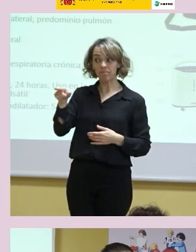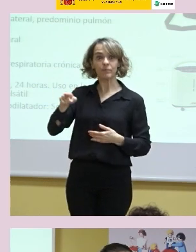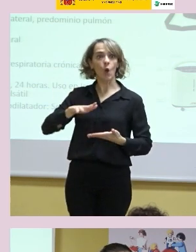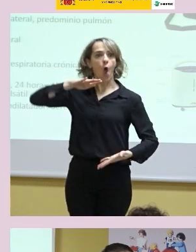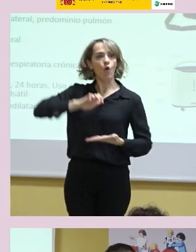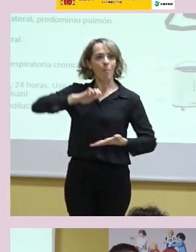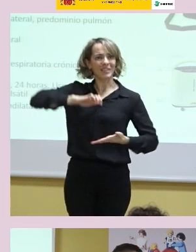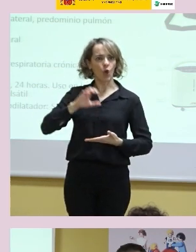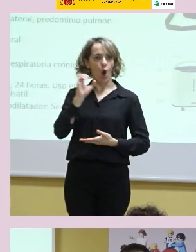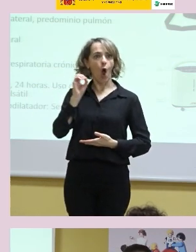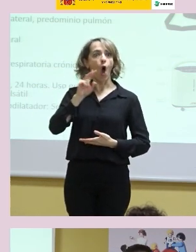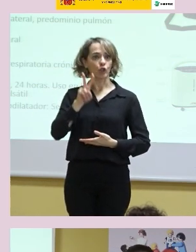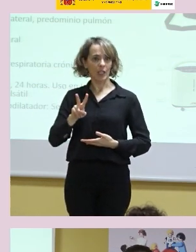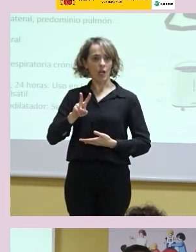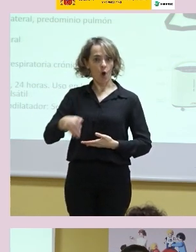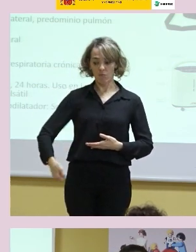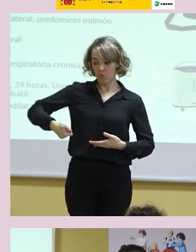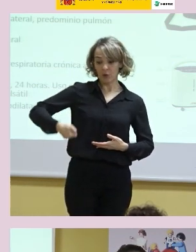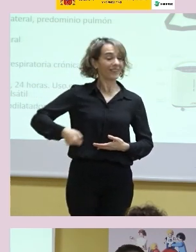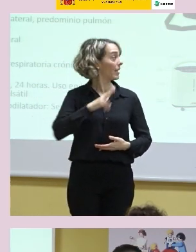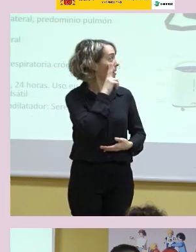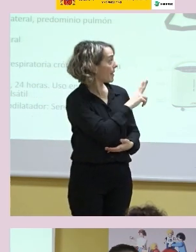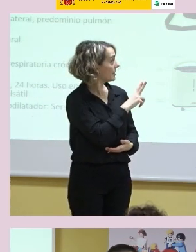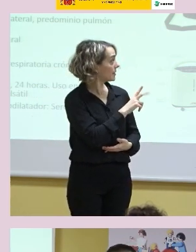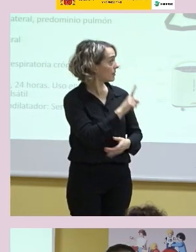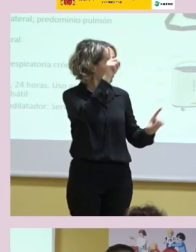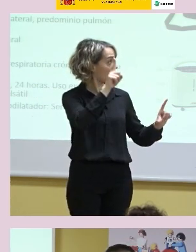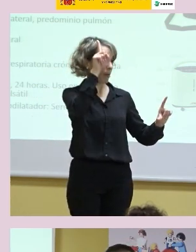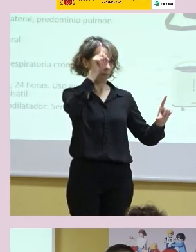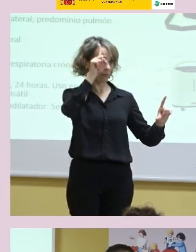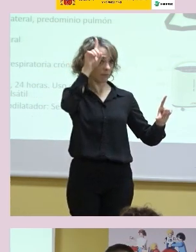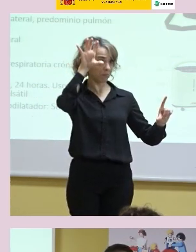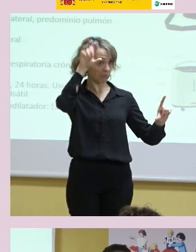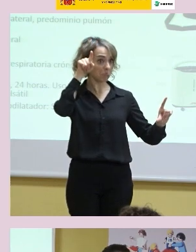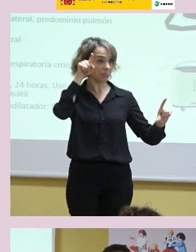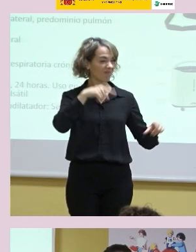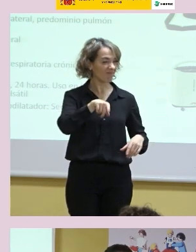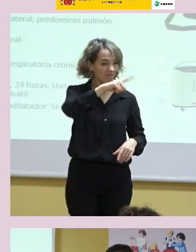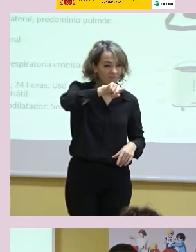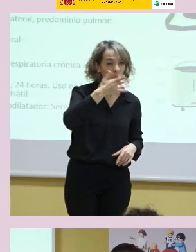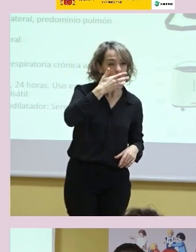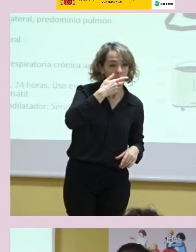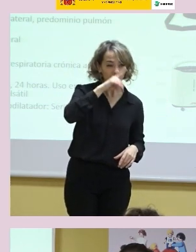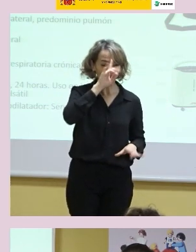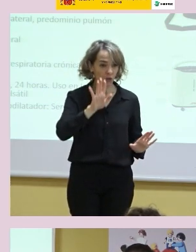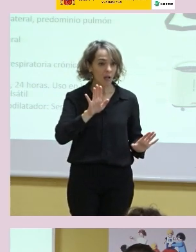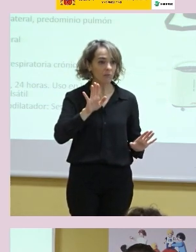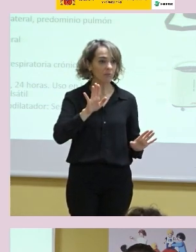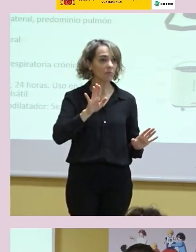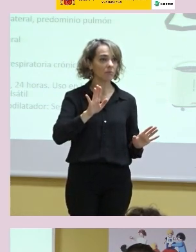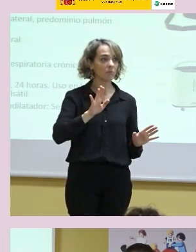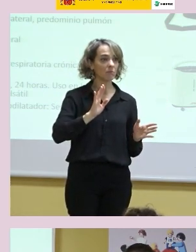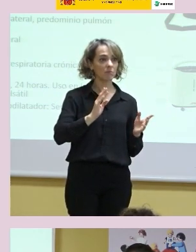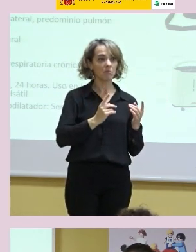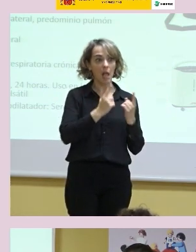oxígeno portátil, es el que veis en la imagen superior. No sé si conocéis los compresores de oxígeno, habrá familias que estén